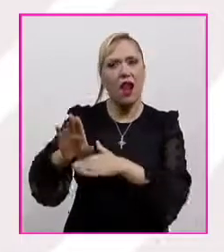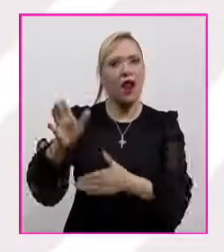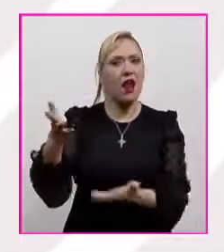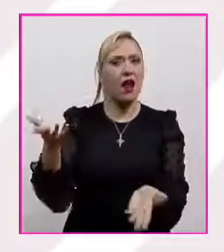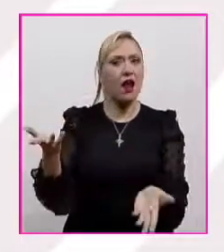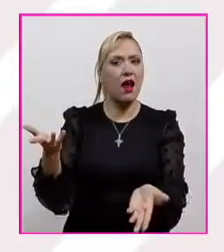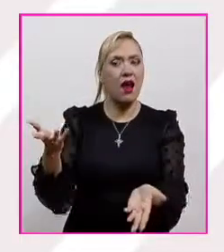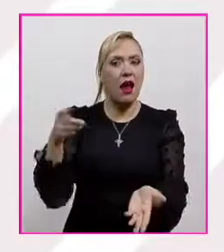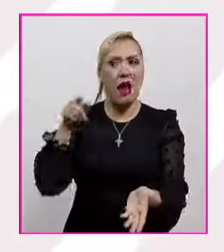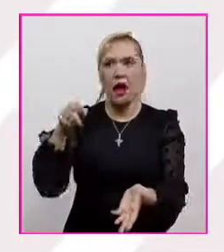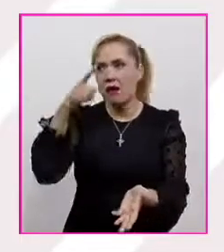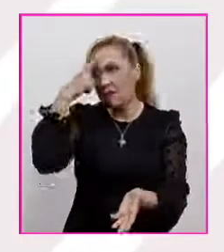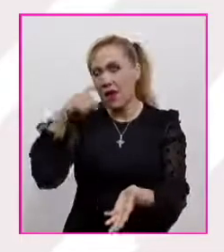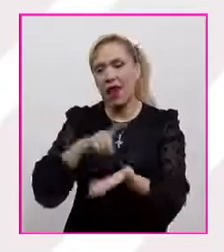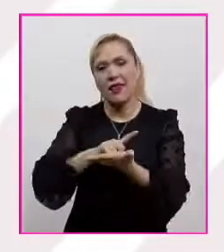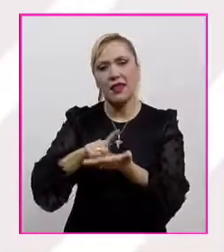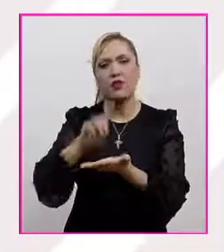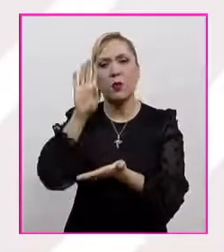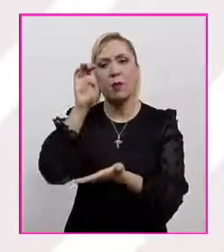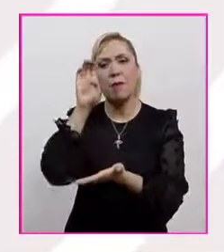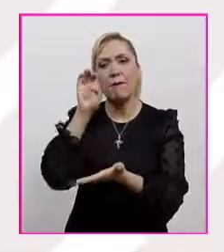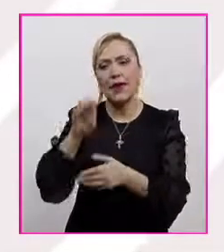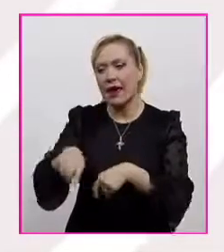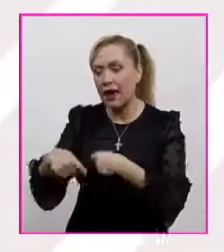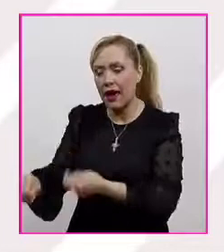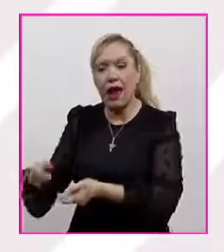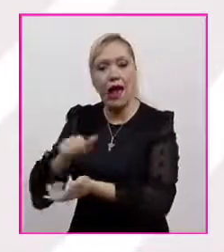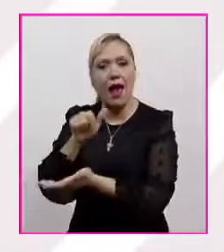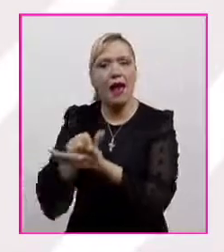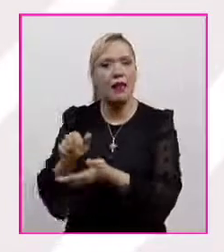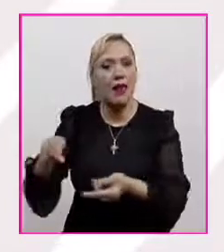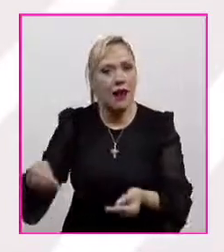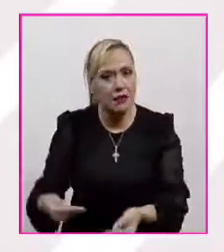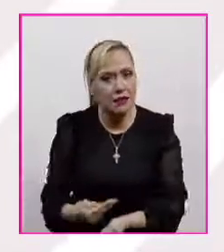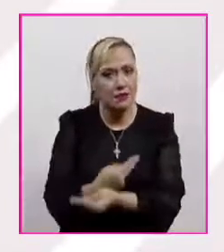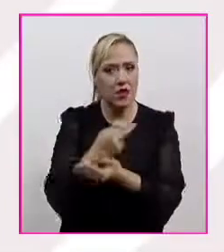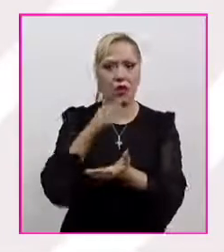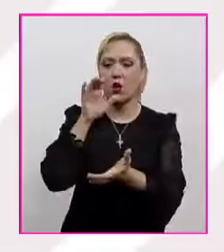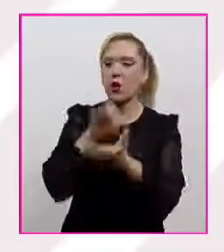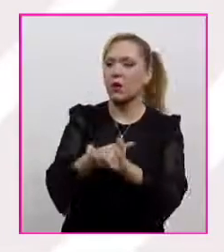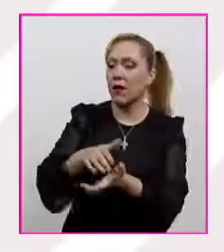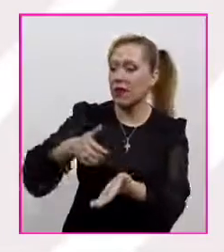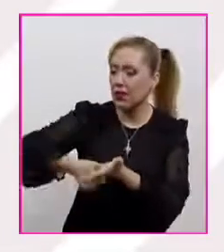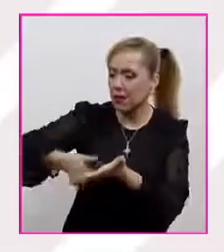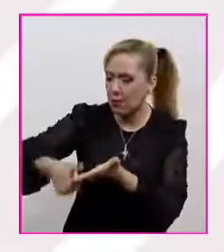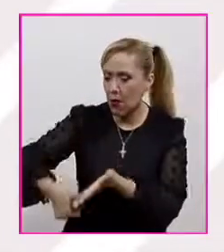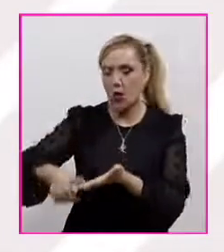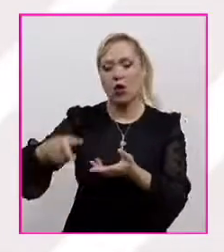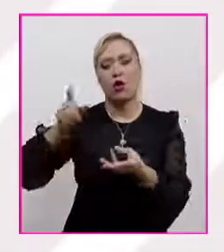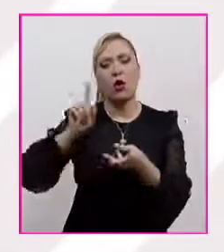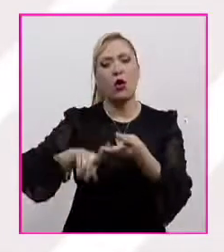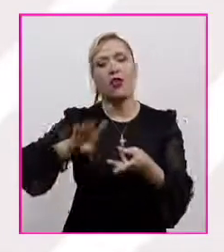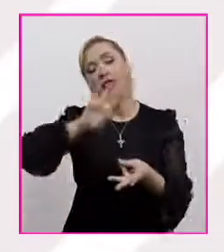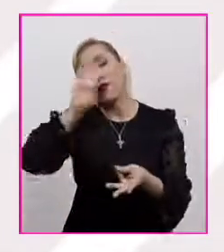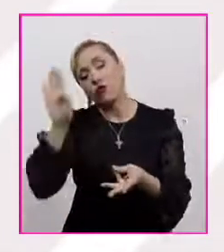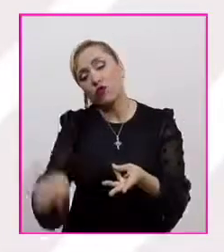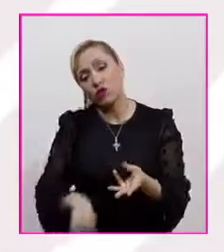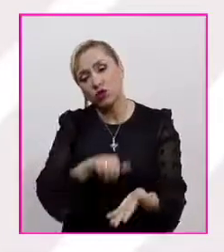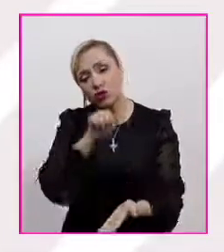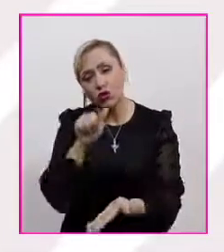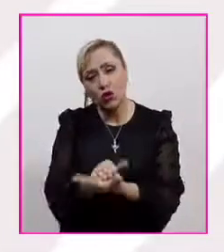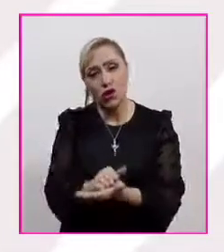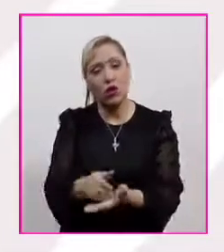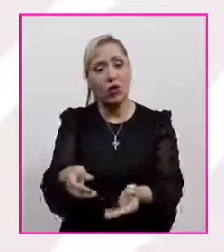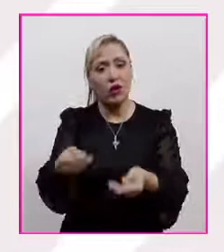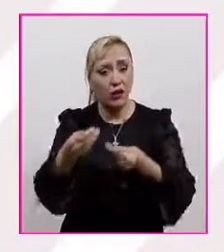un matrimonio, una defunción, todo eso que son derechos básicos e importantísimos para las personas